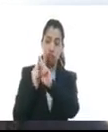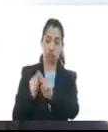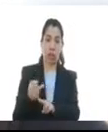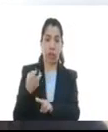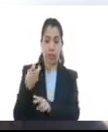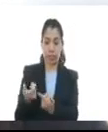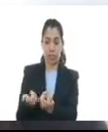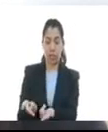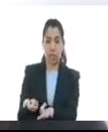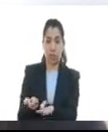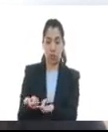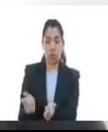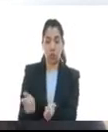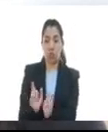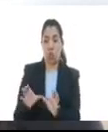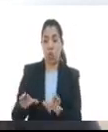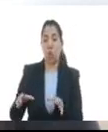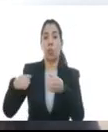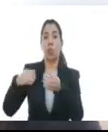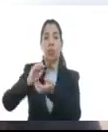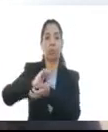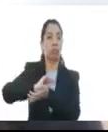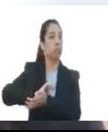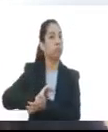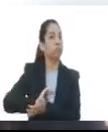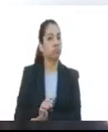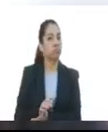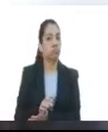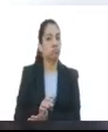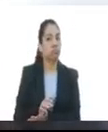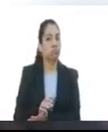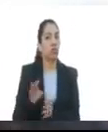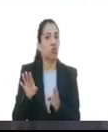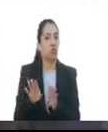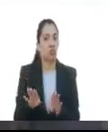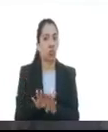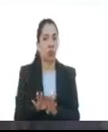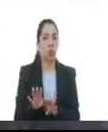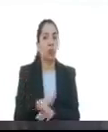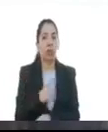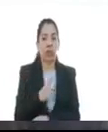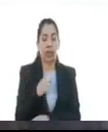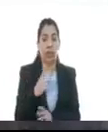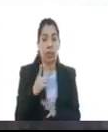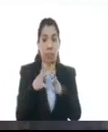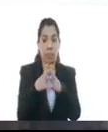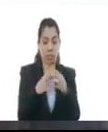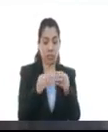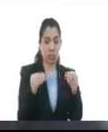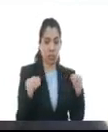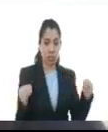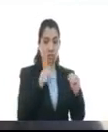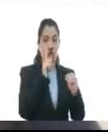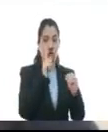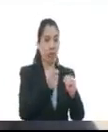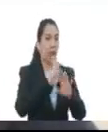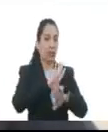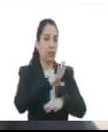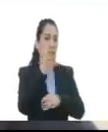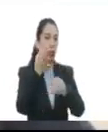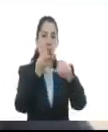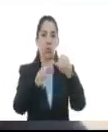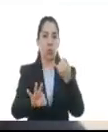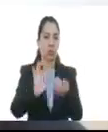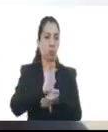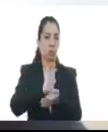población, los años que tiene, su desaparición ya es el punto final de esa discriminación, y el que sigue existiendo